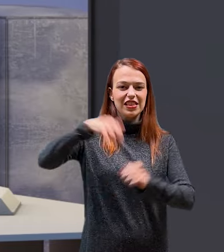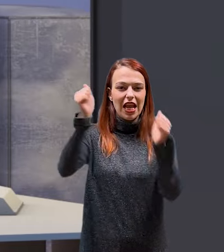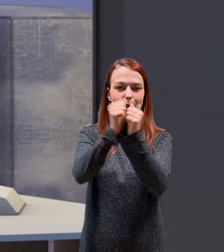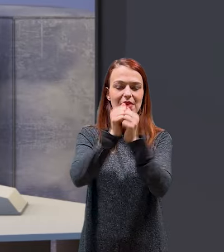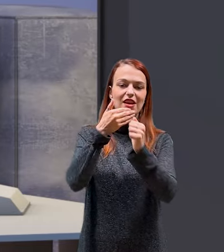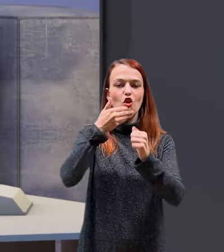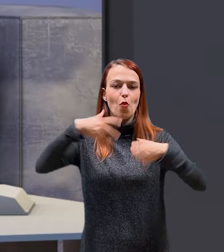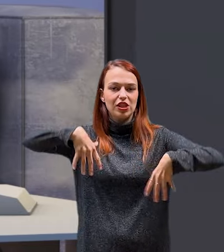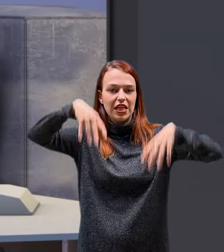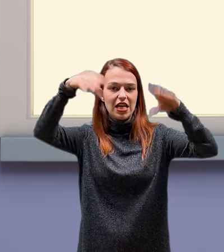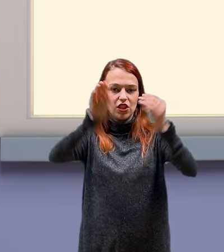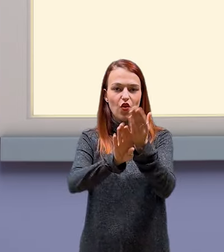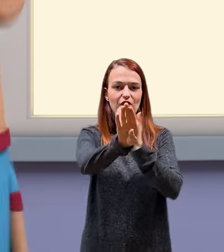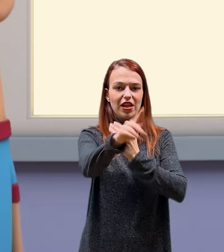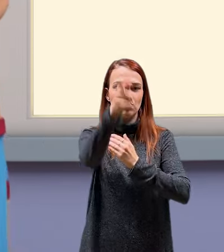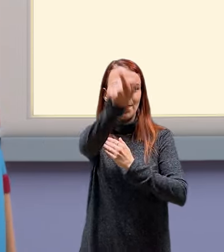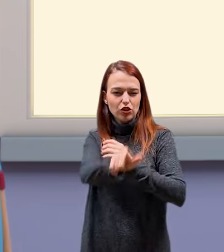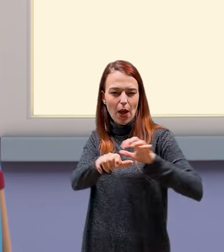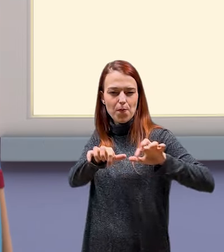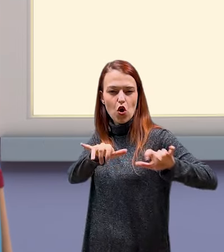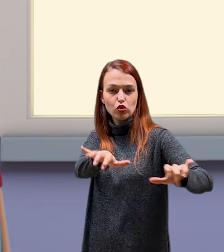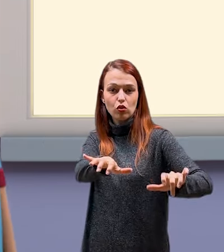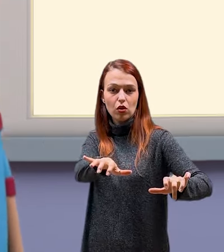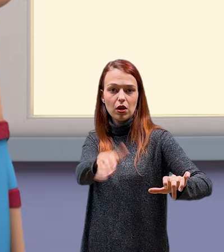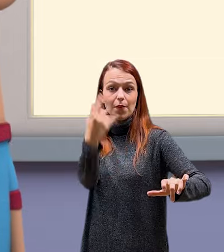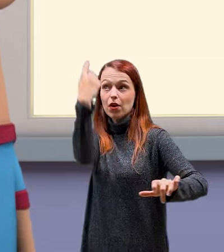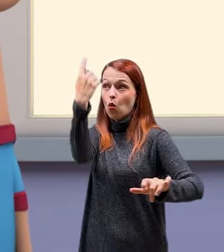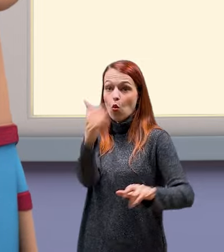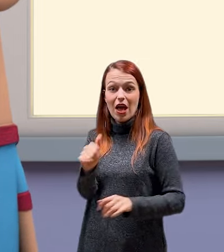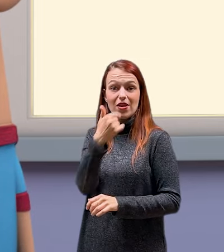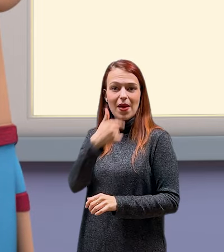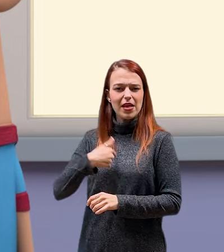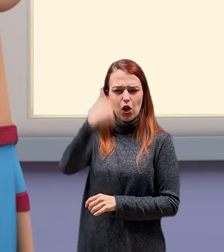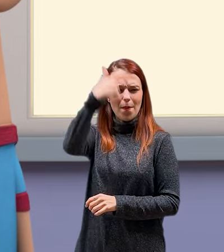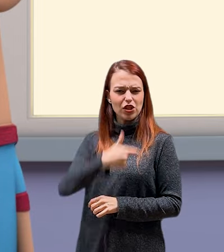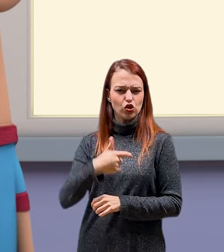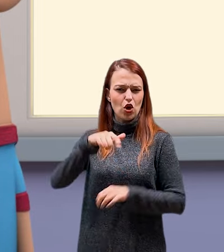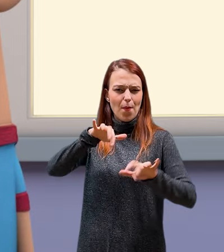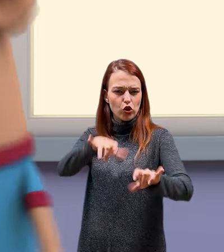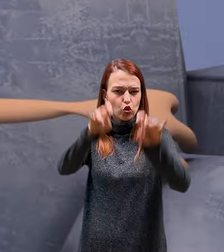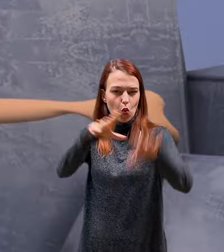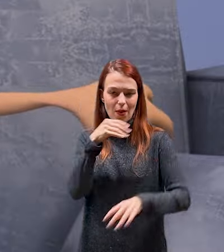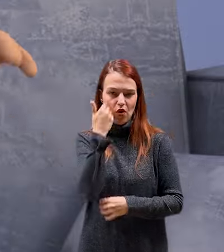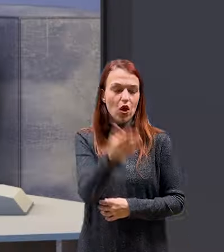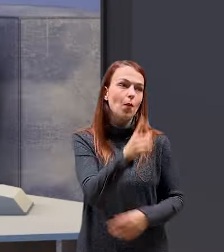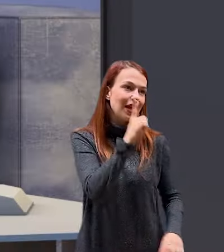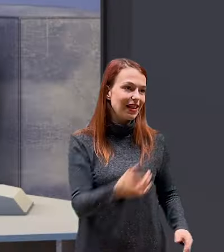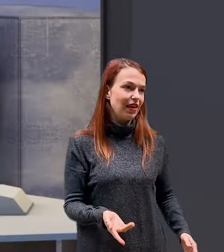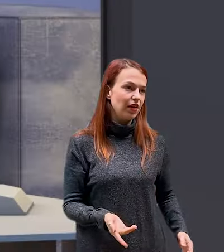castillo. Tienes delante a un orco. A mí una vez me dijeron que era más feo que un orco mirando al sol. ¡Adolfo, cállate!